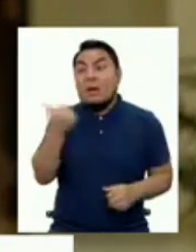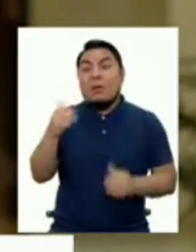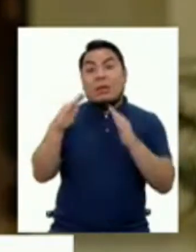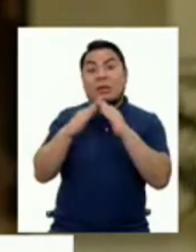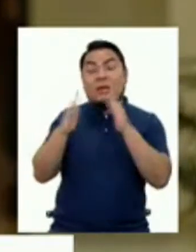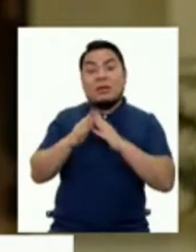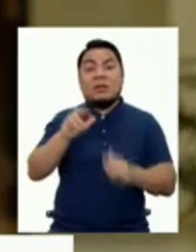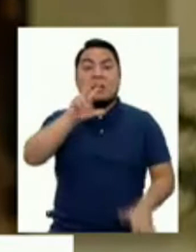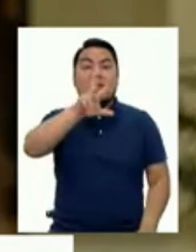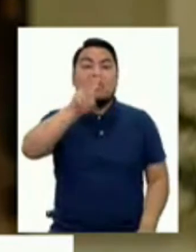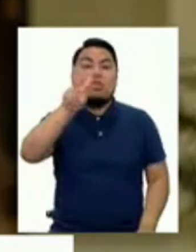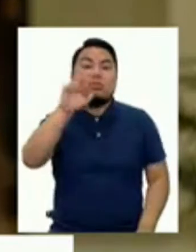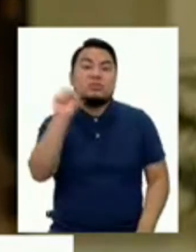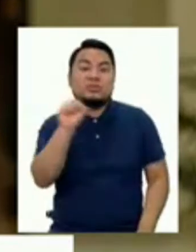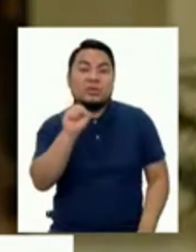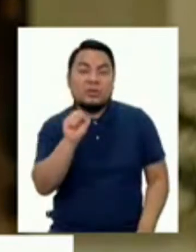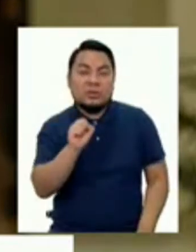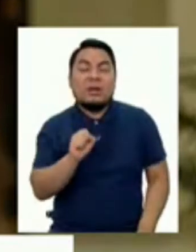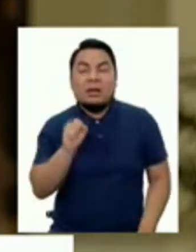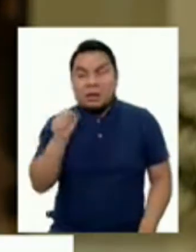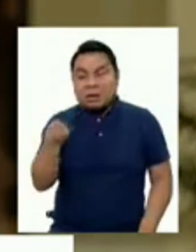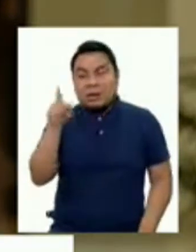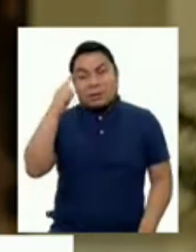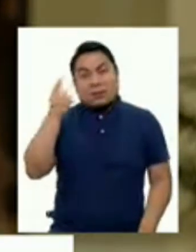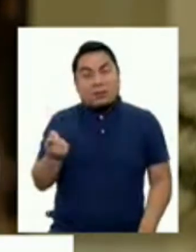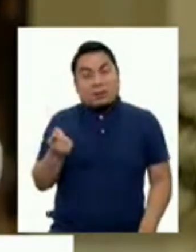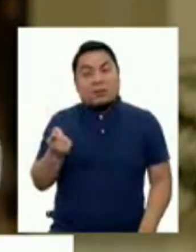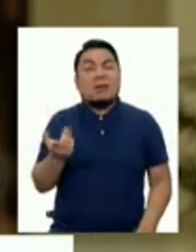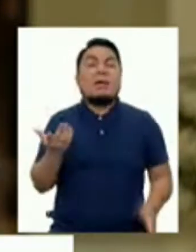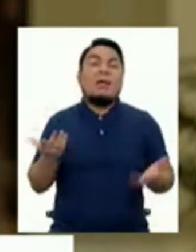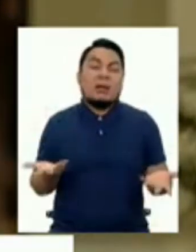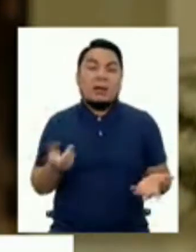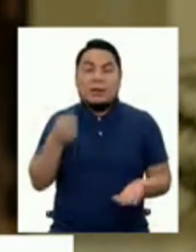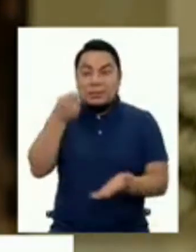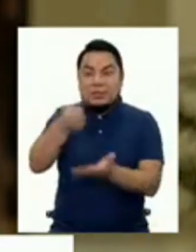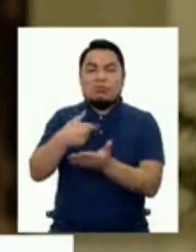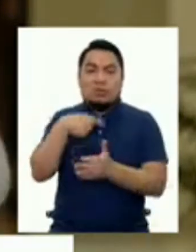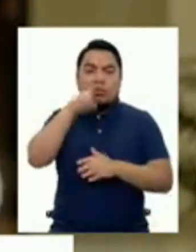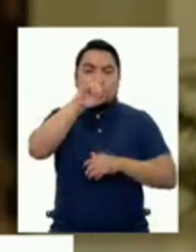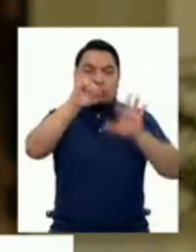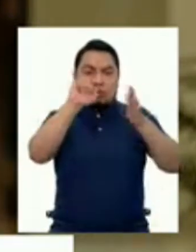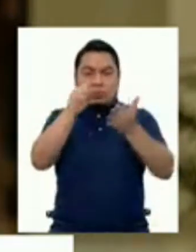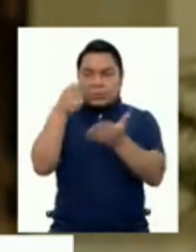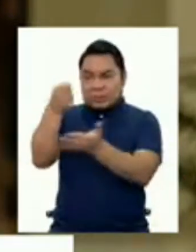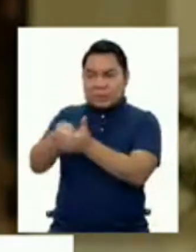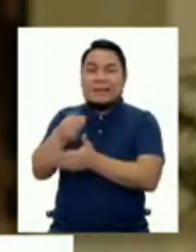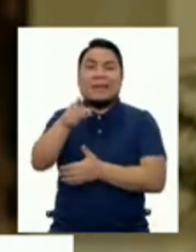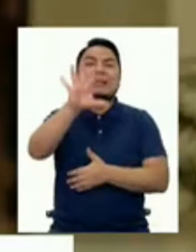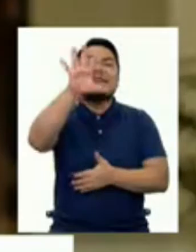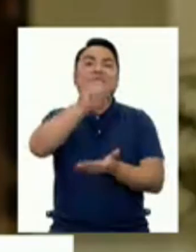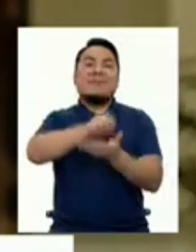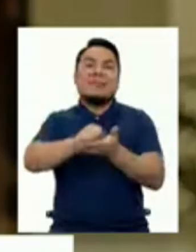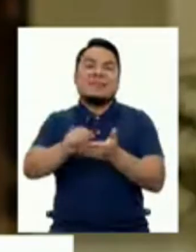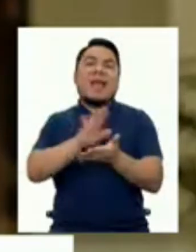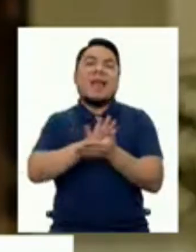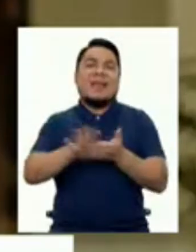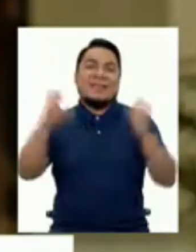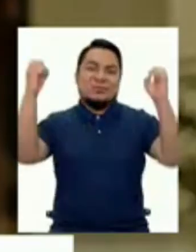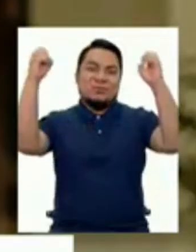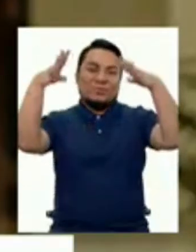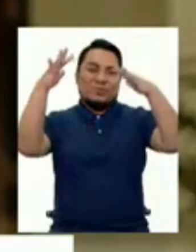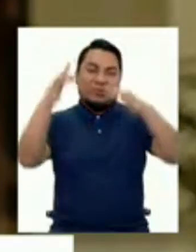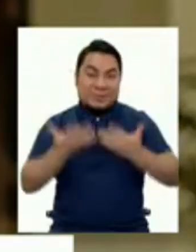el doble. Entonces alcanza para pagar su recibo por 5 meses. El